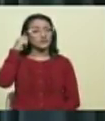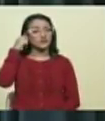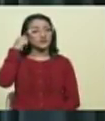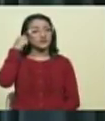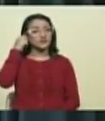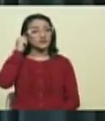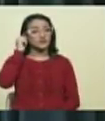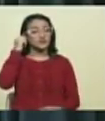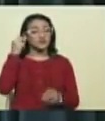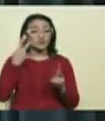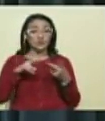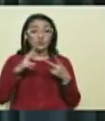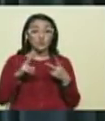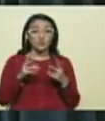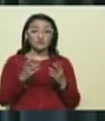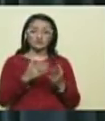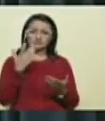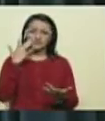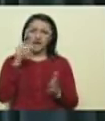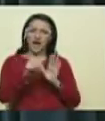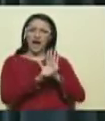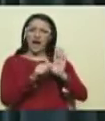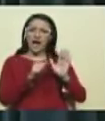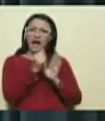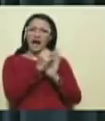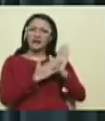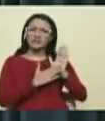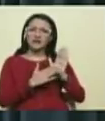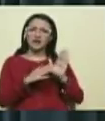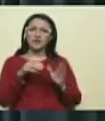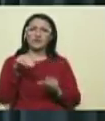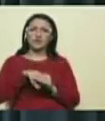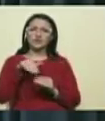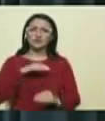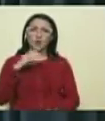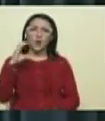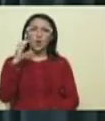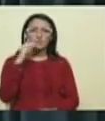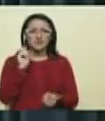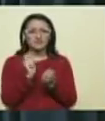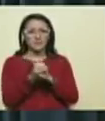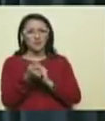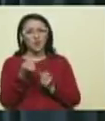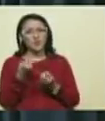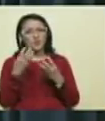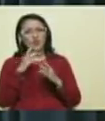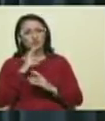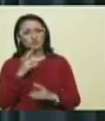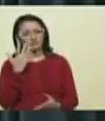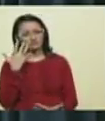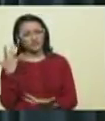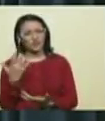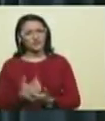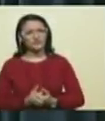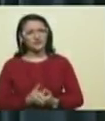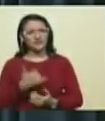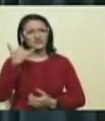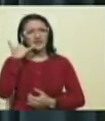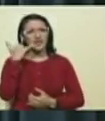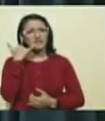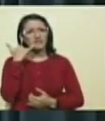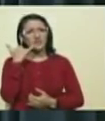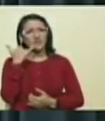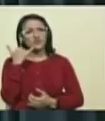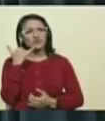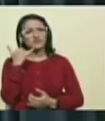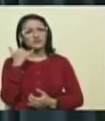son acuciosos periodistas, las vieron. De las actas de votación en Colombia, cómo modificaban los números y los resultados. Con un teléfono pasaban